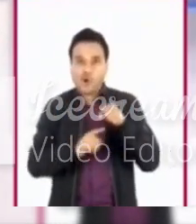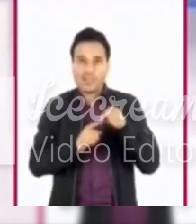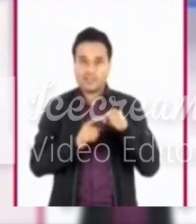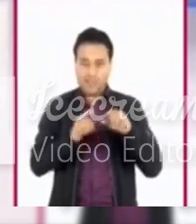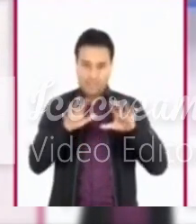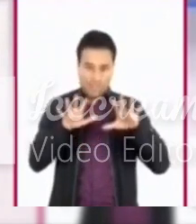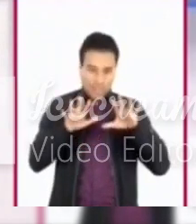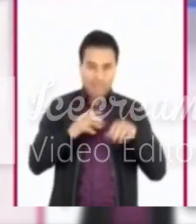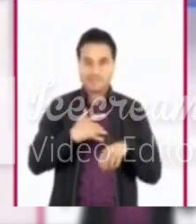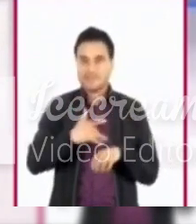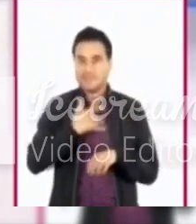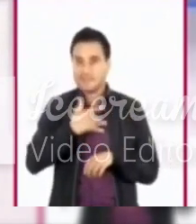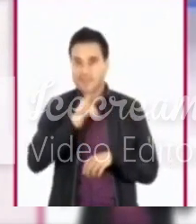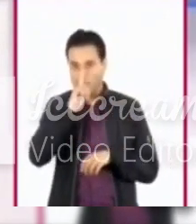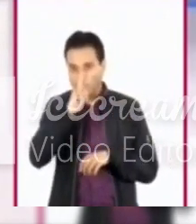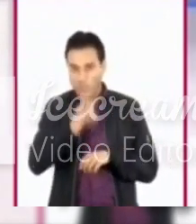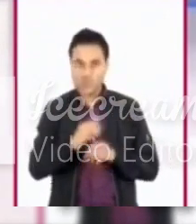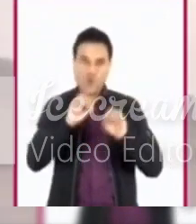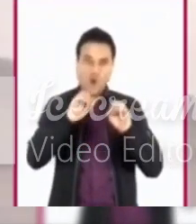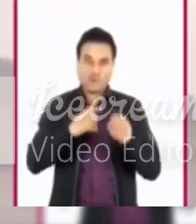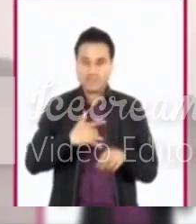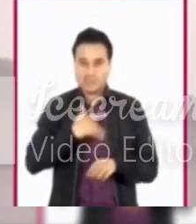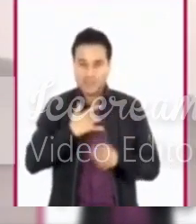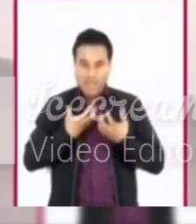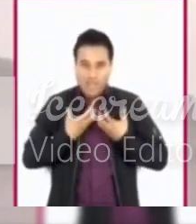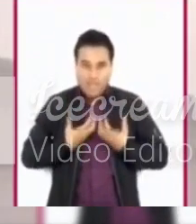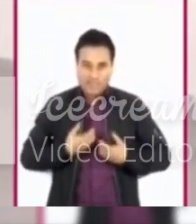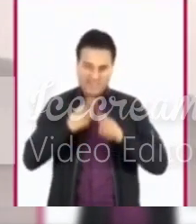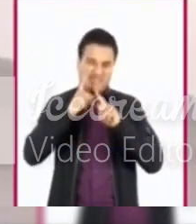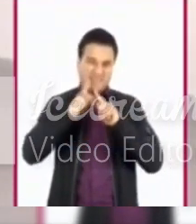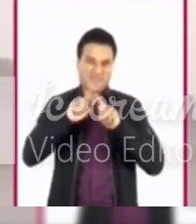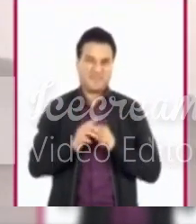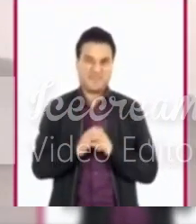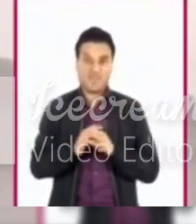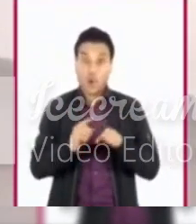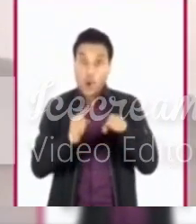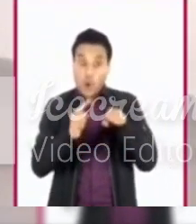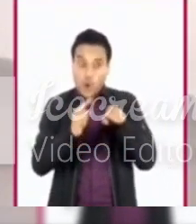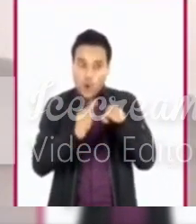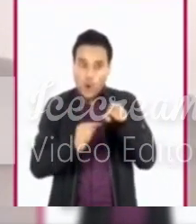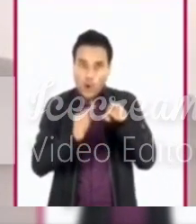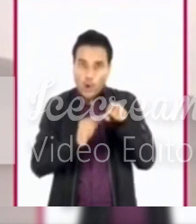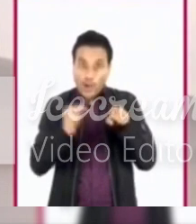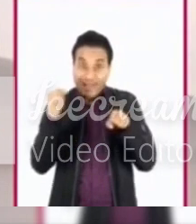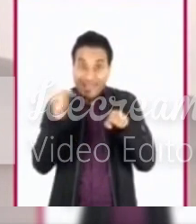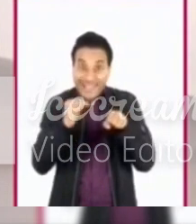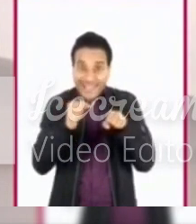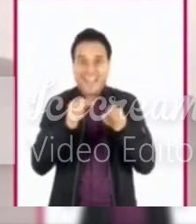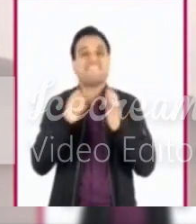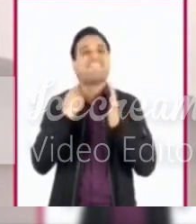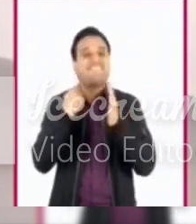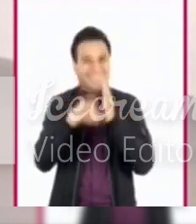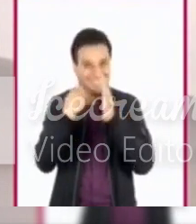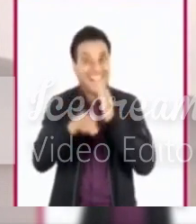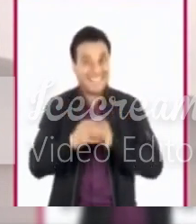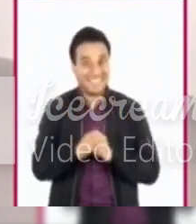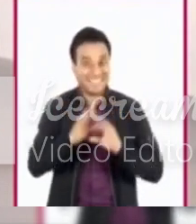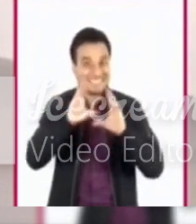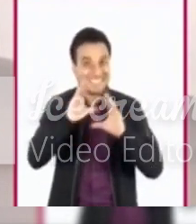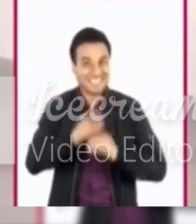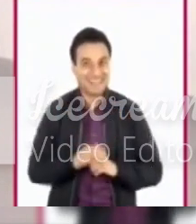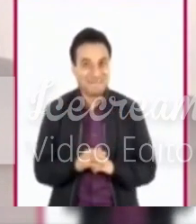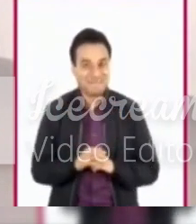de peligro, desolación o pesadumbre. El color, elemento que nos faltaba.